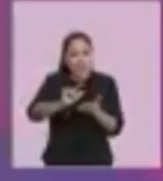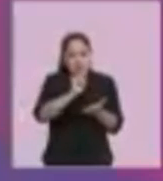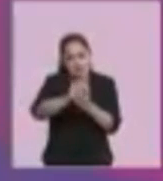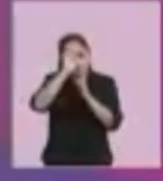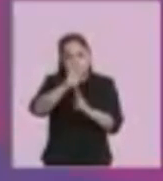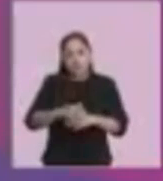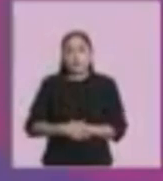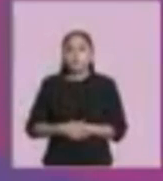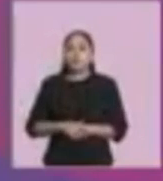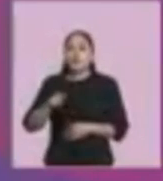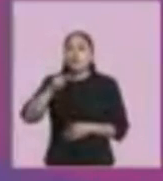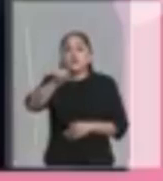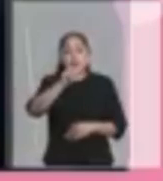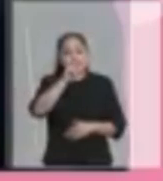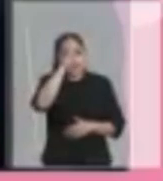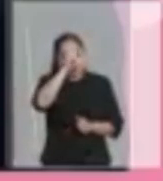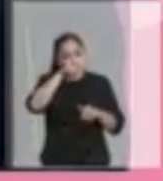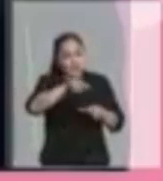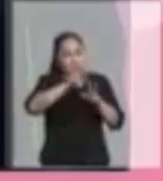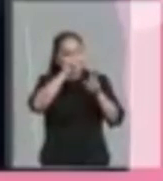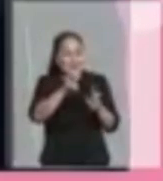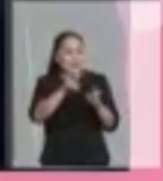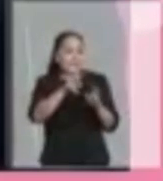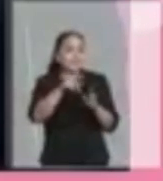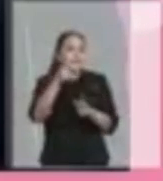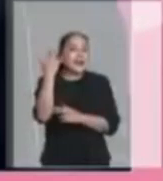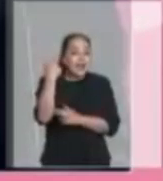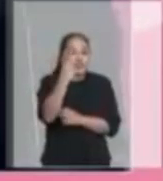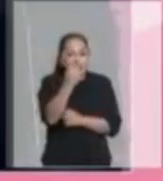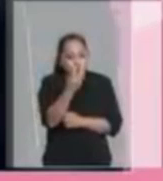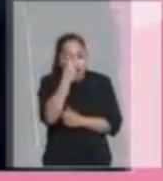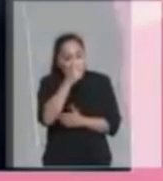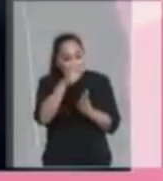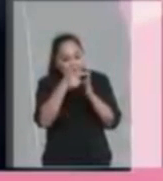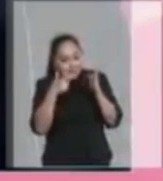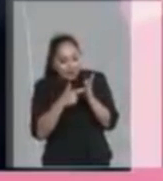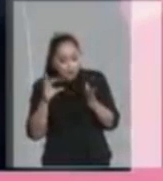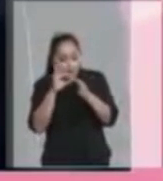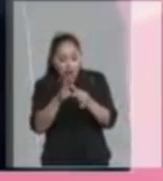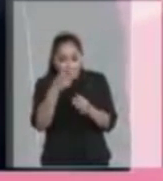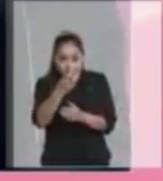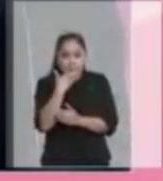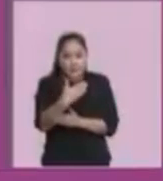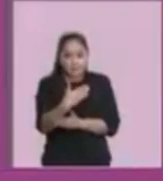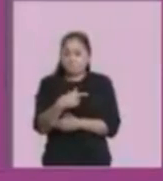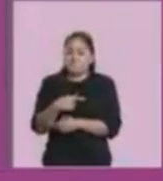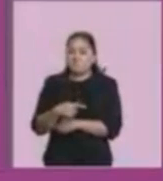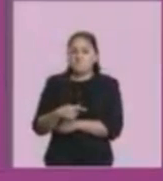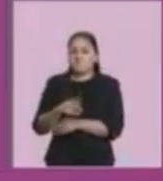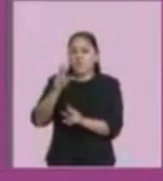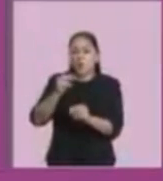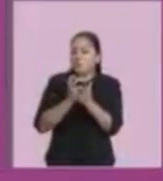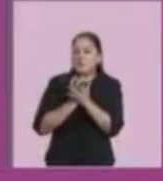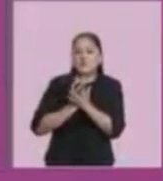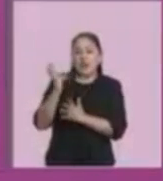de acuerdo con el sistema de spots de radio y televisión que tenemos? No, creo que hay una sobre-spotización, creo que la gente está